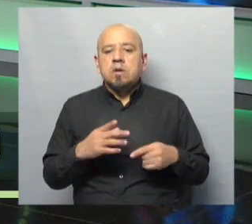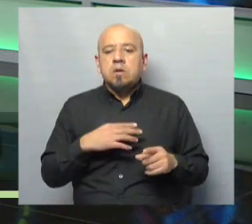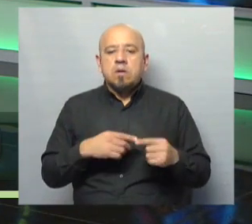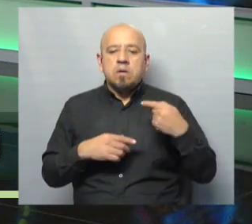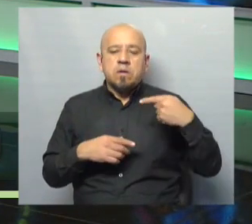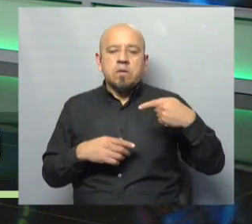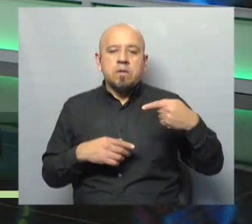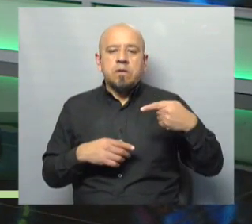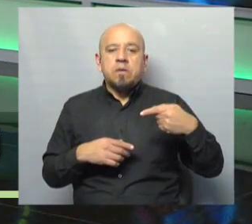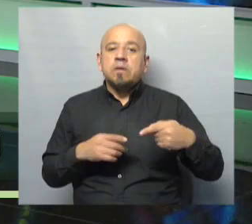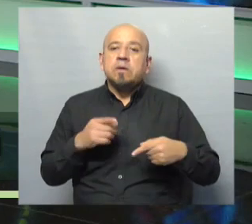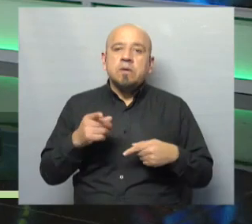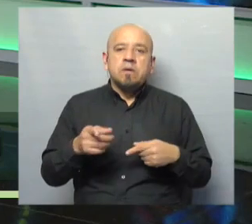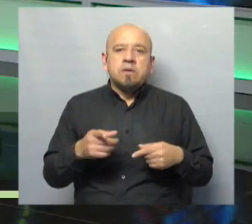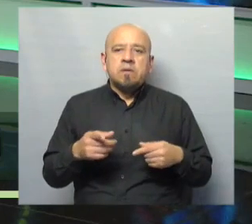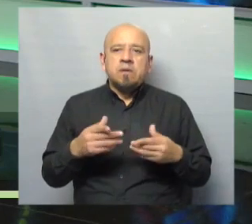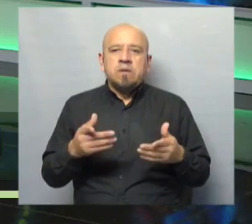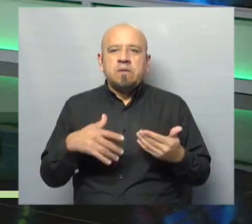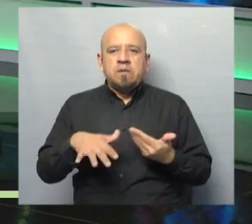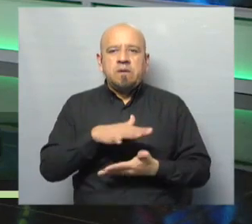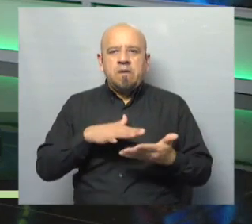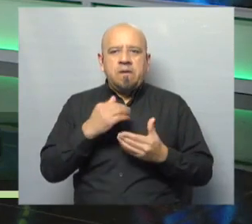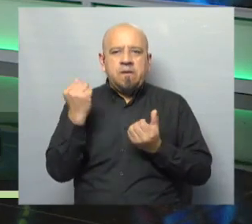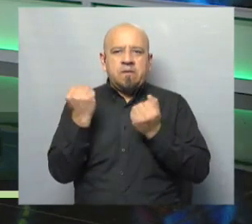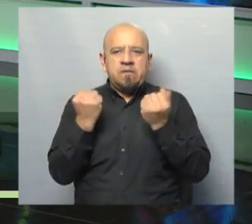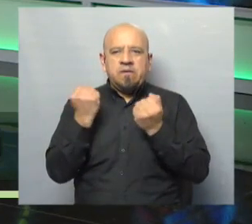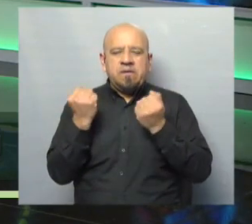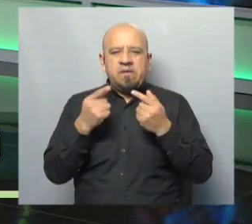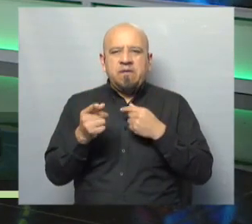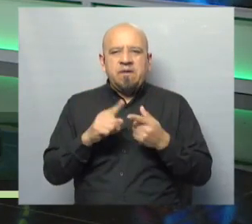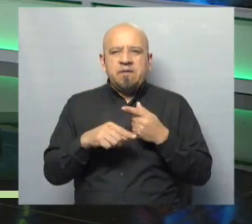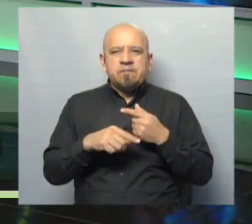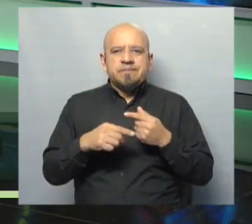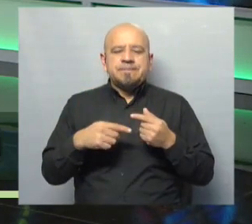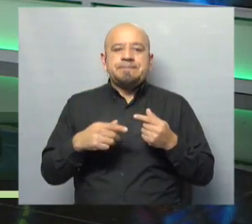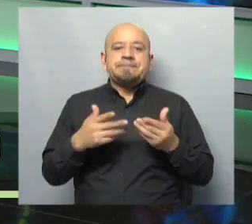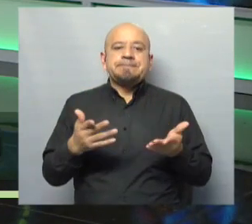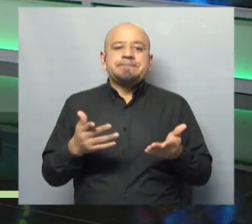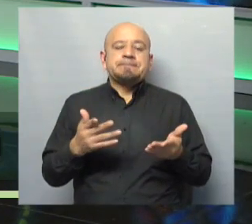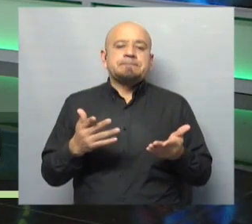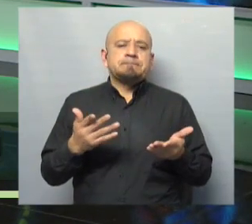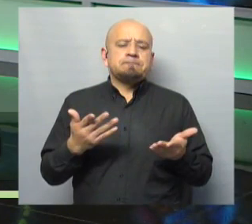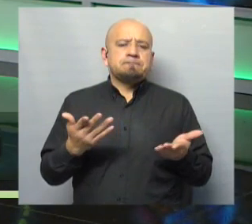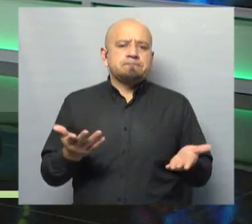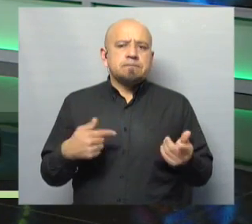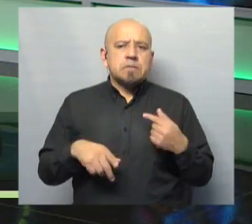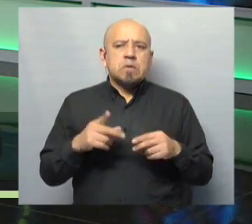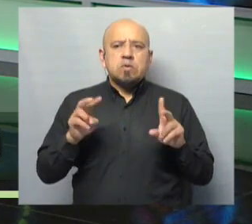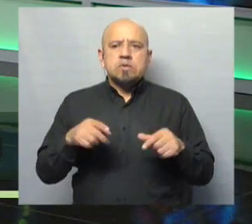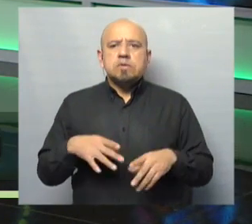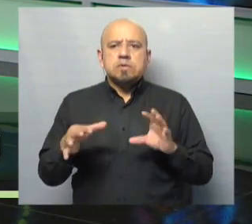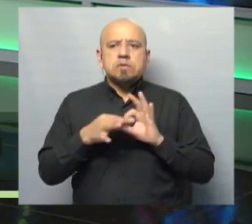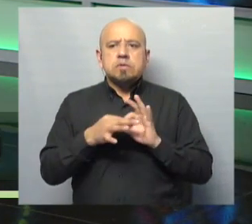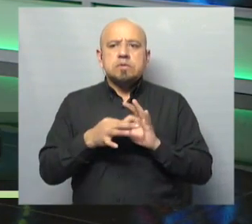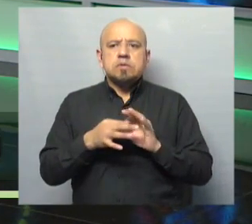uno son la situación económica y entendiendo la situación económica como elementos vinculados a